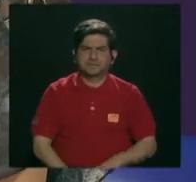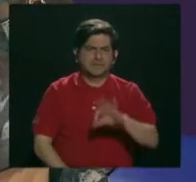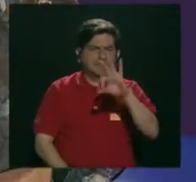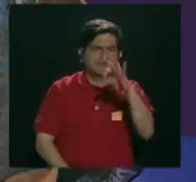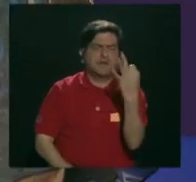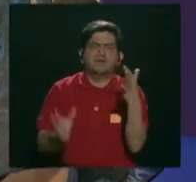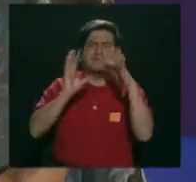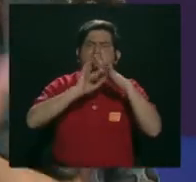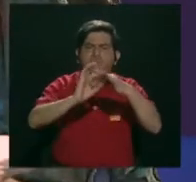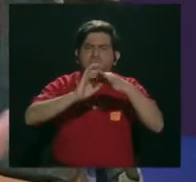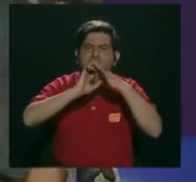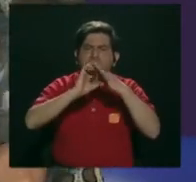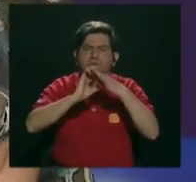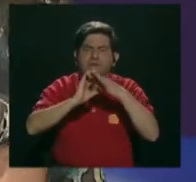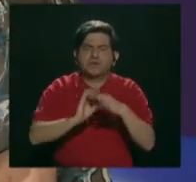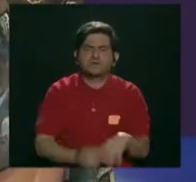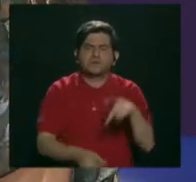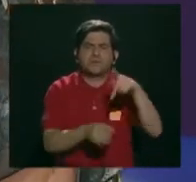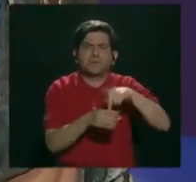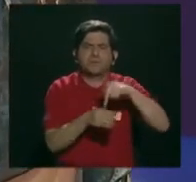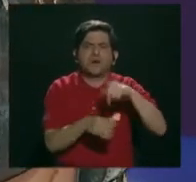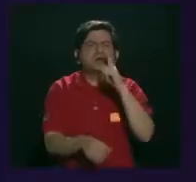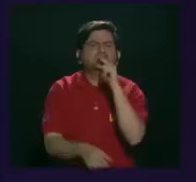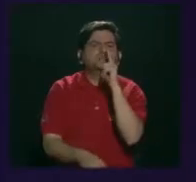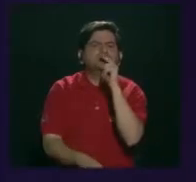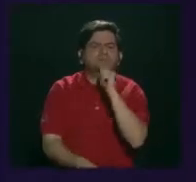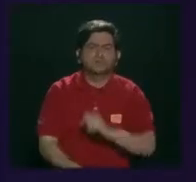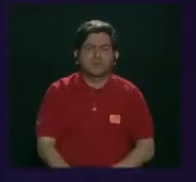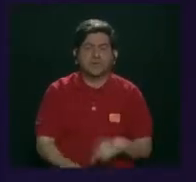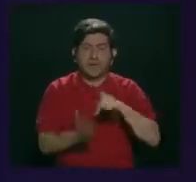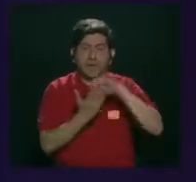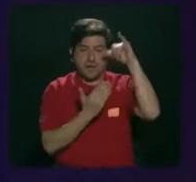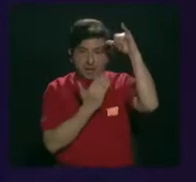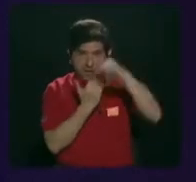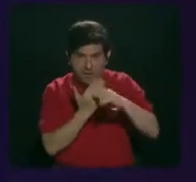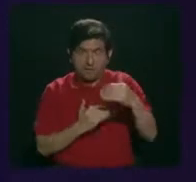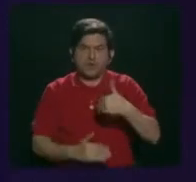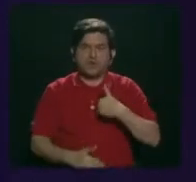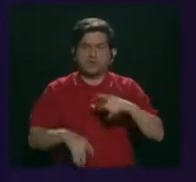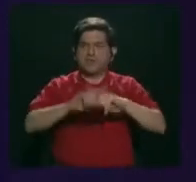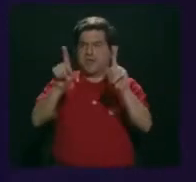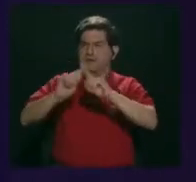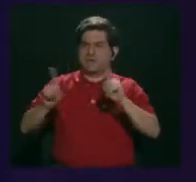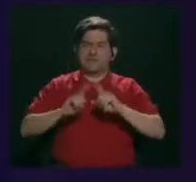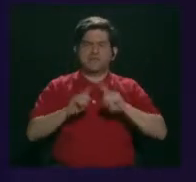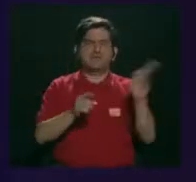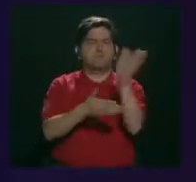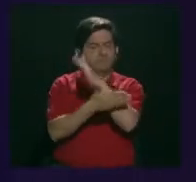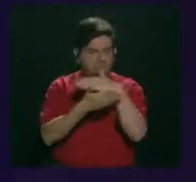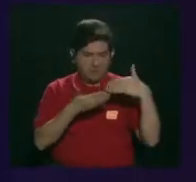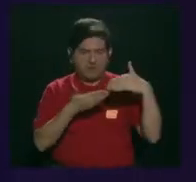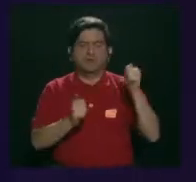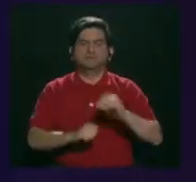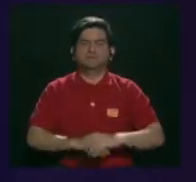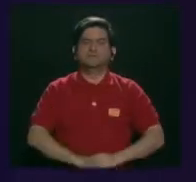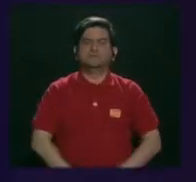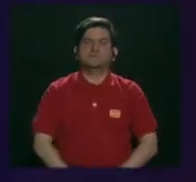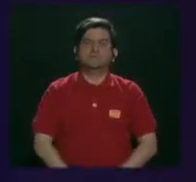la relación? ¿Quiénes participan? Bueno, el proyecto, digamos, tiene diferentes partes, ¿verdad? Y